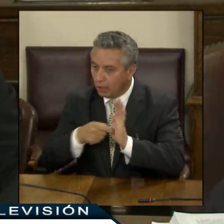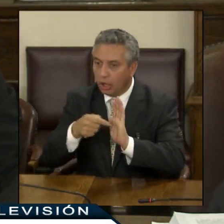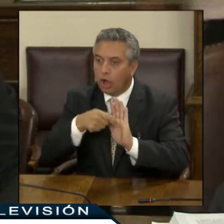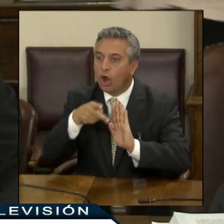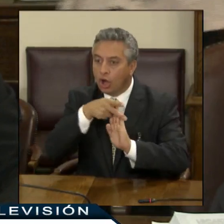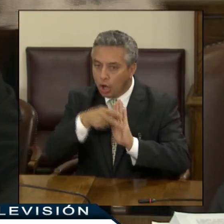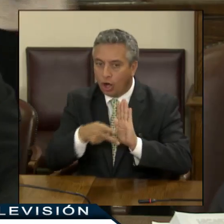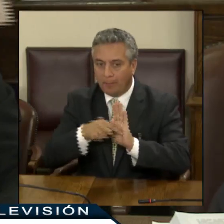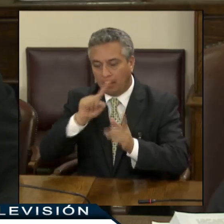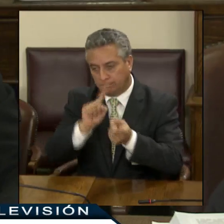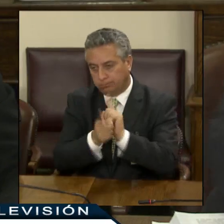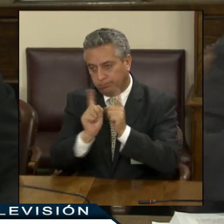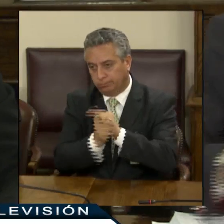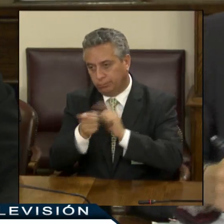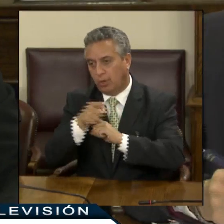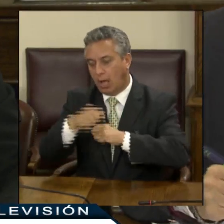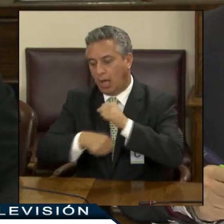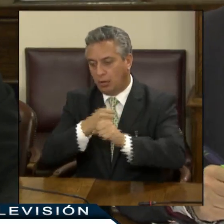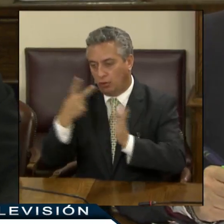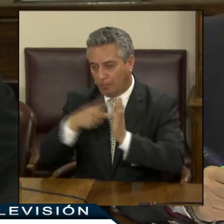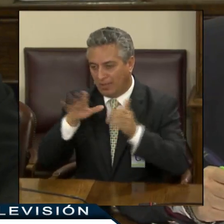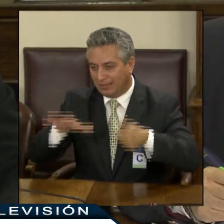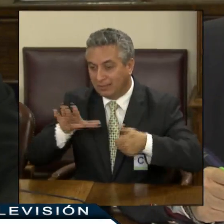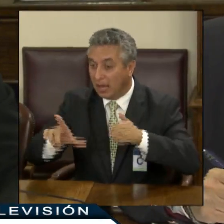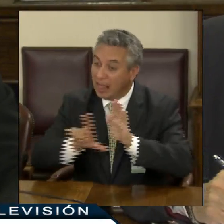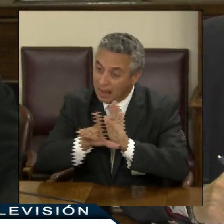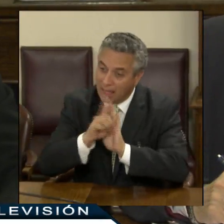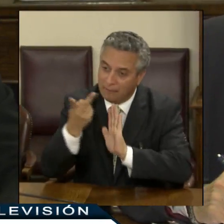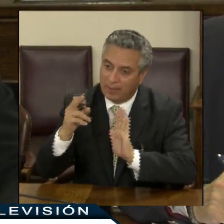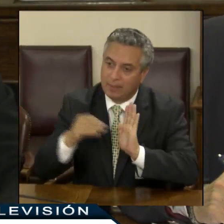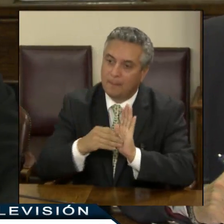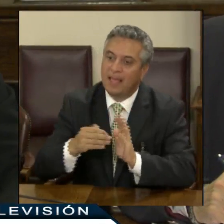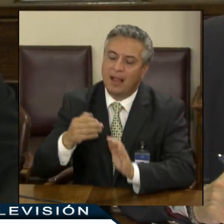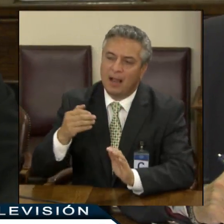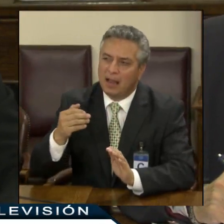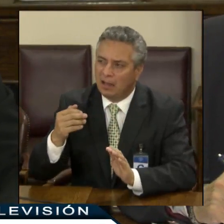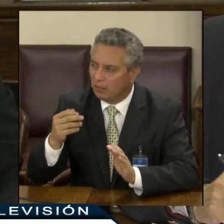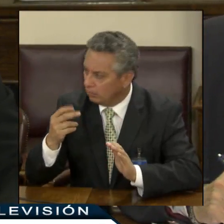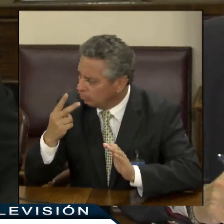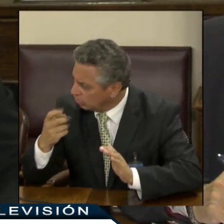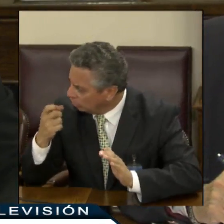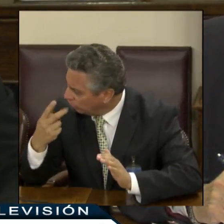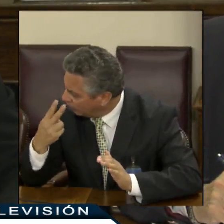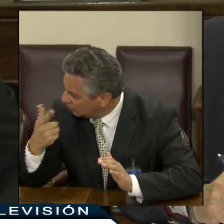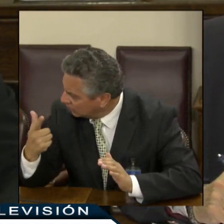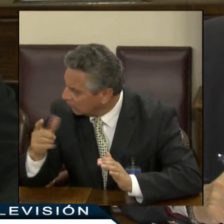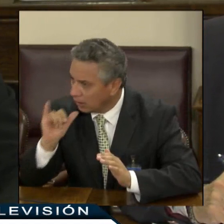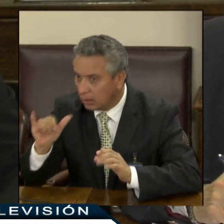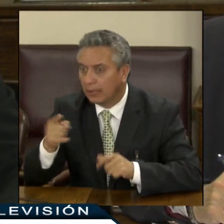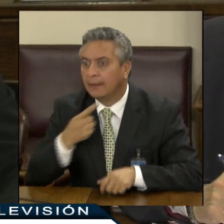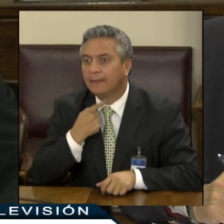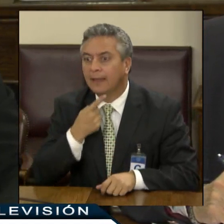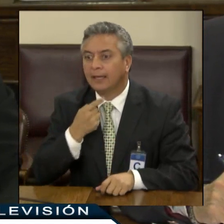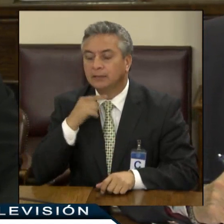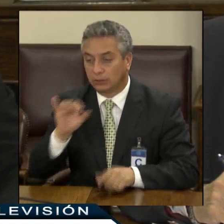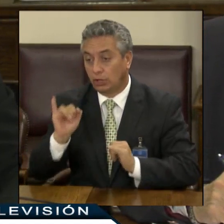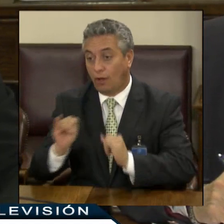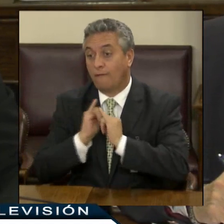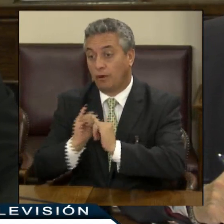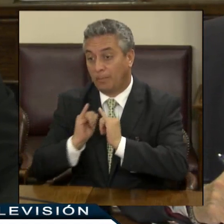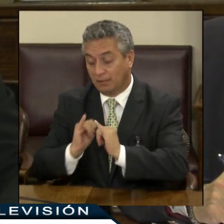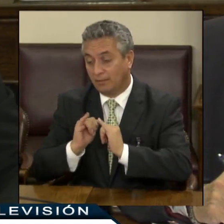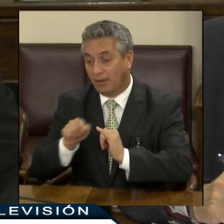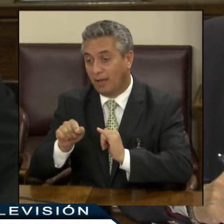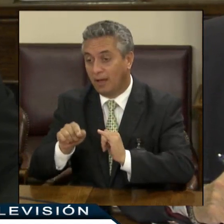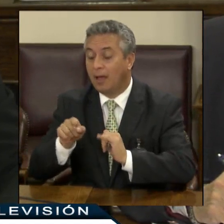Norma fue modificada en el año 2016 por la ley 20.927 y dispone en lo que interesa los informativos de la oficina Nacional